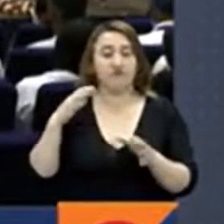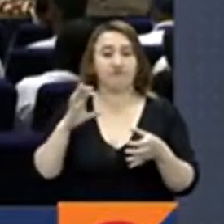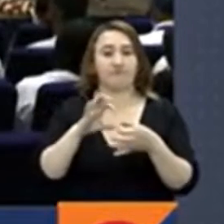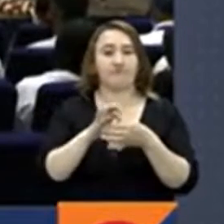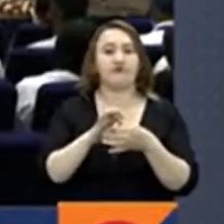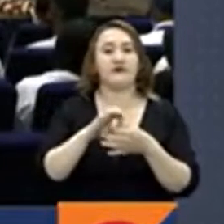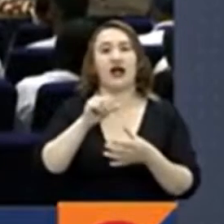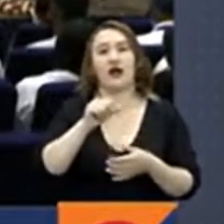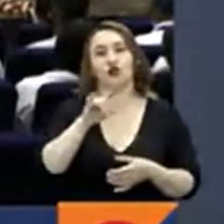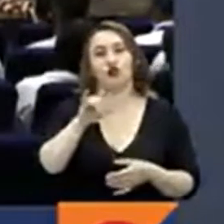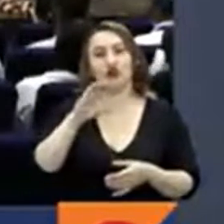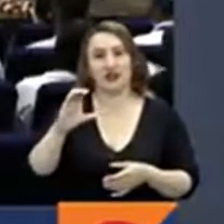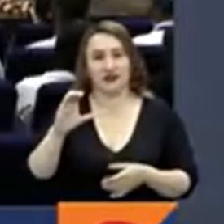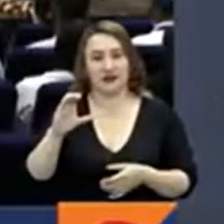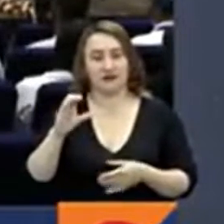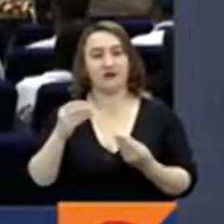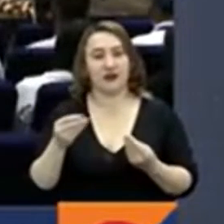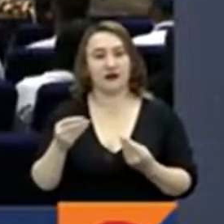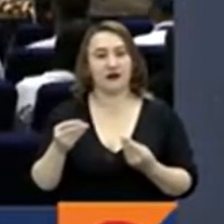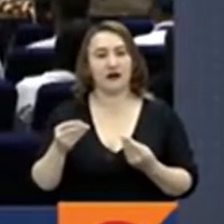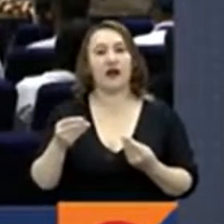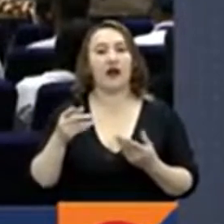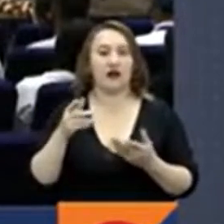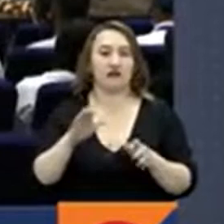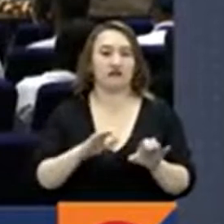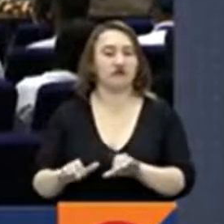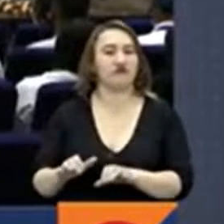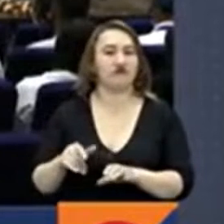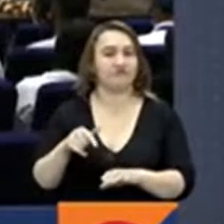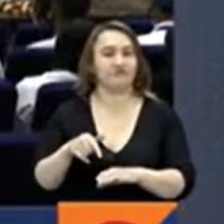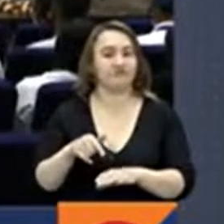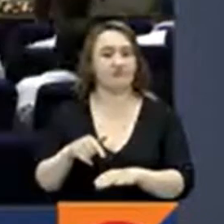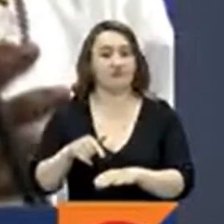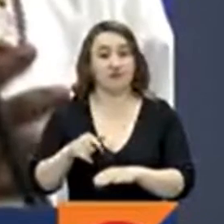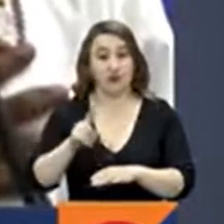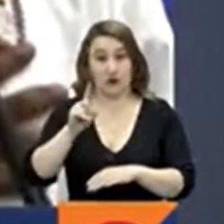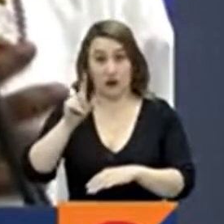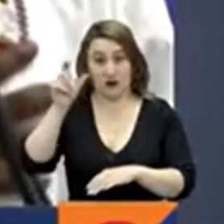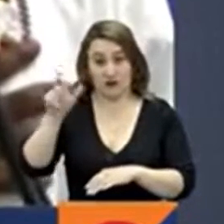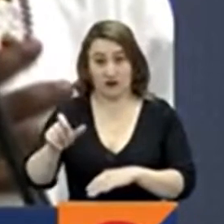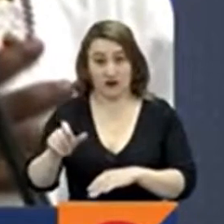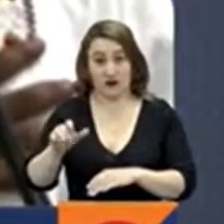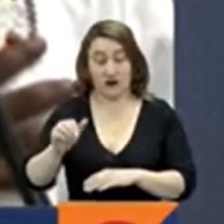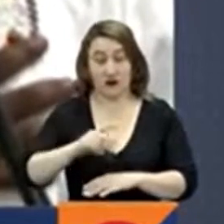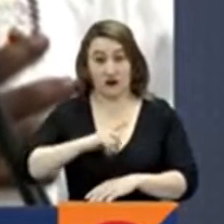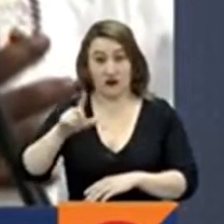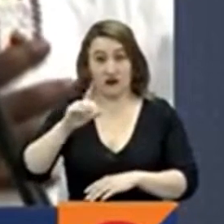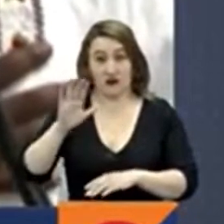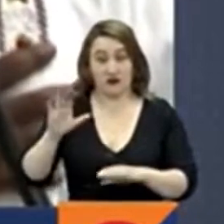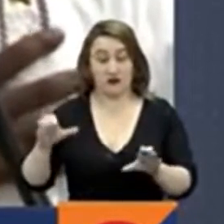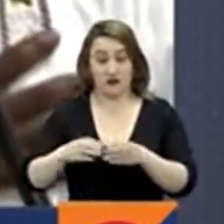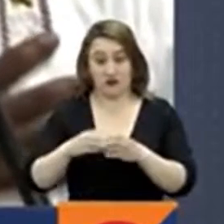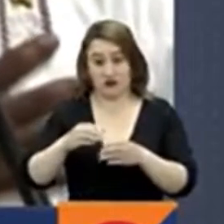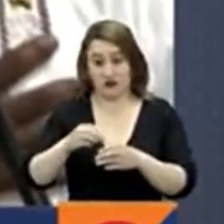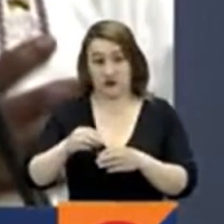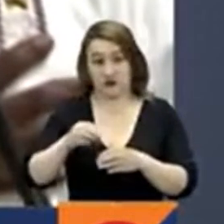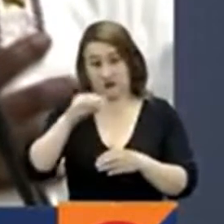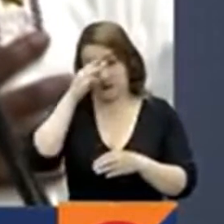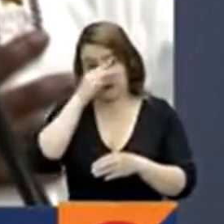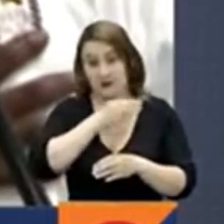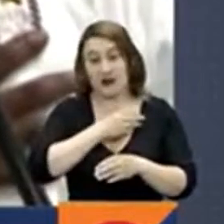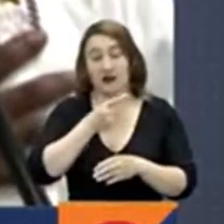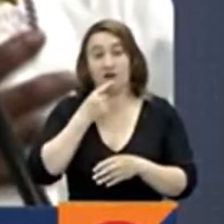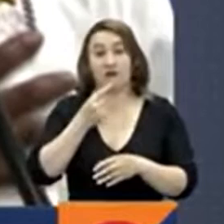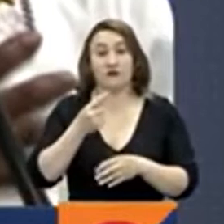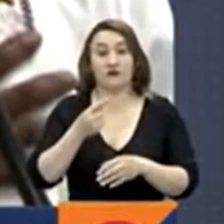las AUC precisamente para cometer este tipo de hechos. Allí uno de los comandantes de este batallón aseguró que este habría